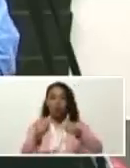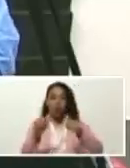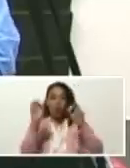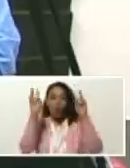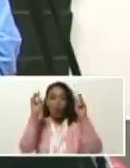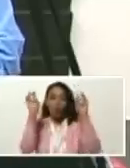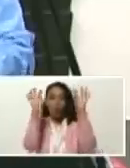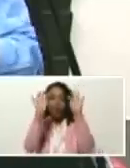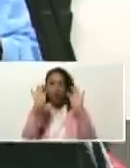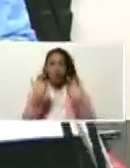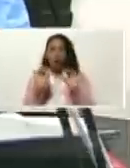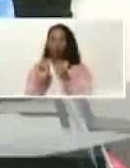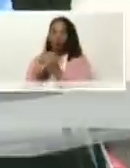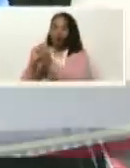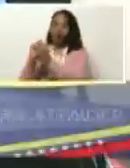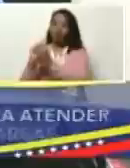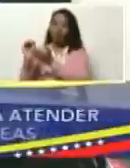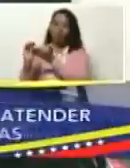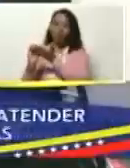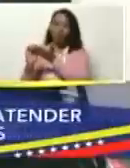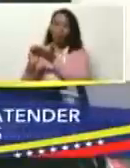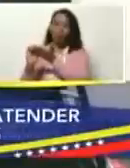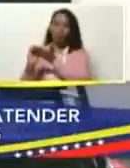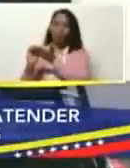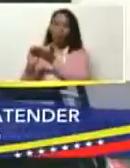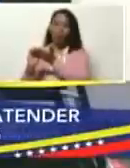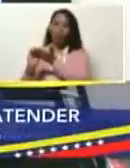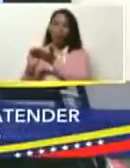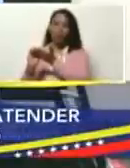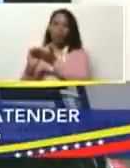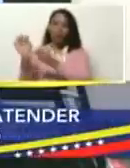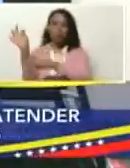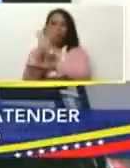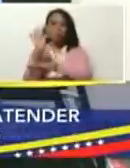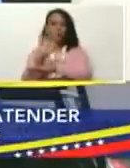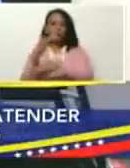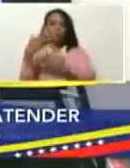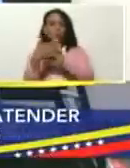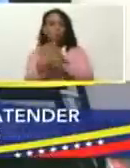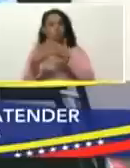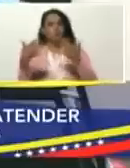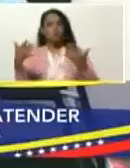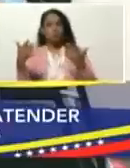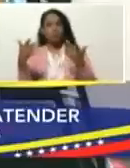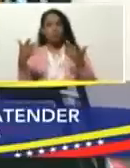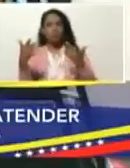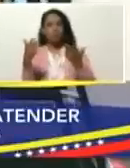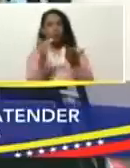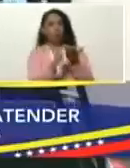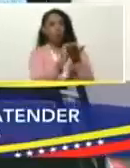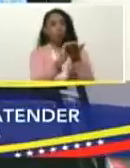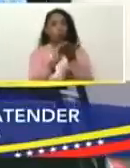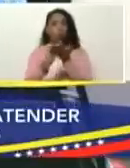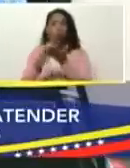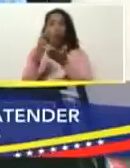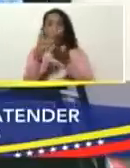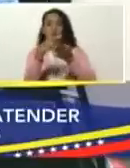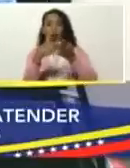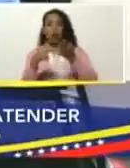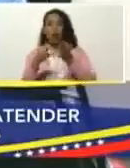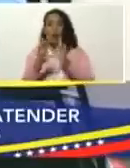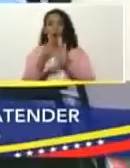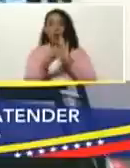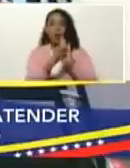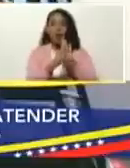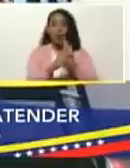punto de diálogo un nuevo punto en función de recuperar los recursos secuestrados